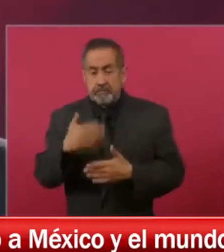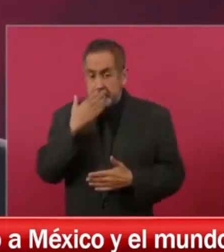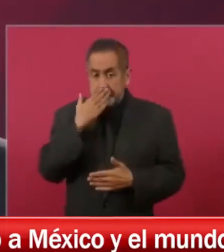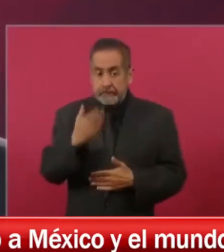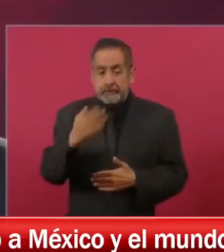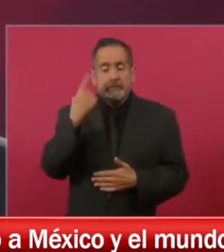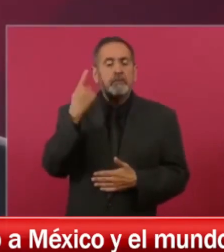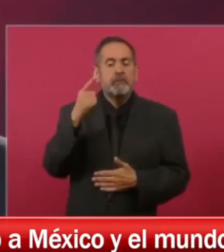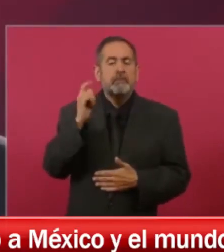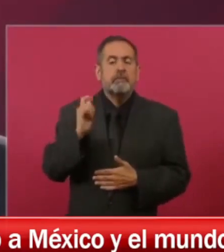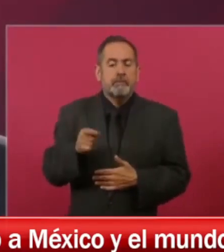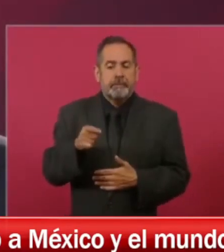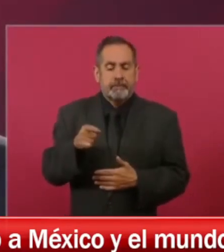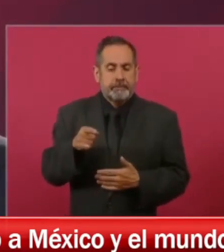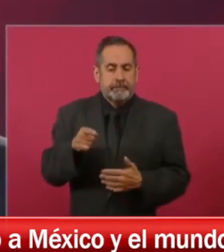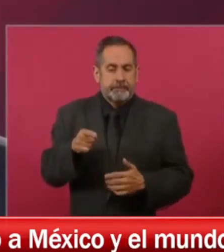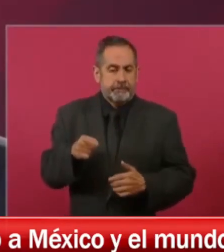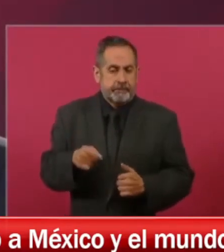aumentaran